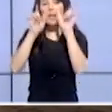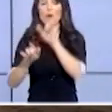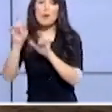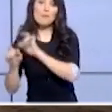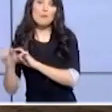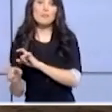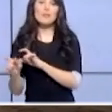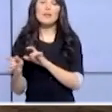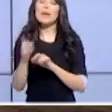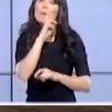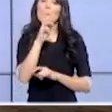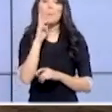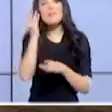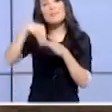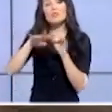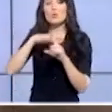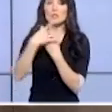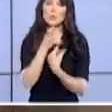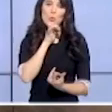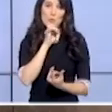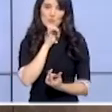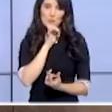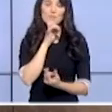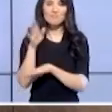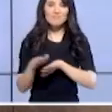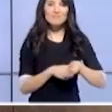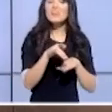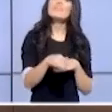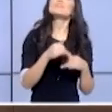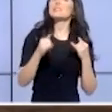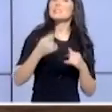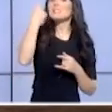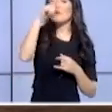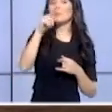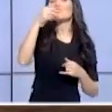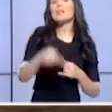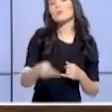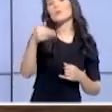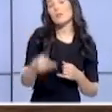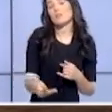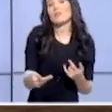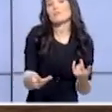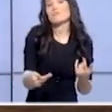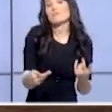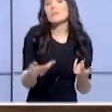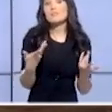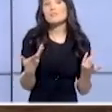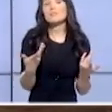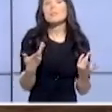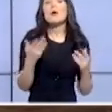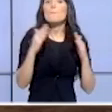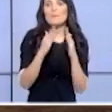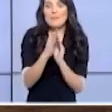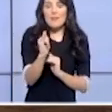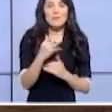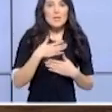encuentren en una situación más difícil en esta línea sabemos de la importancia que tiene disponer